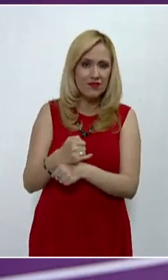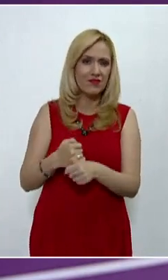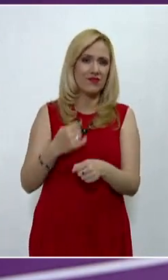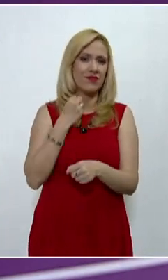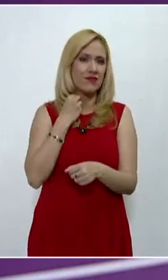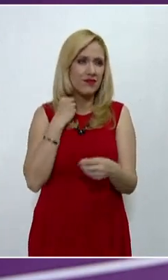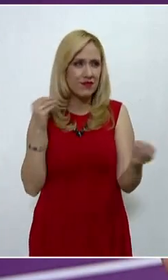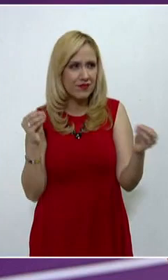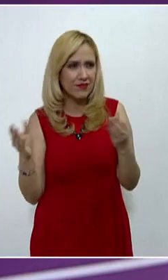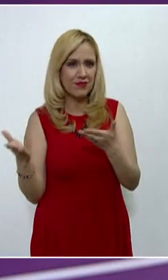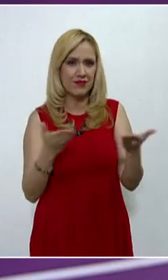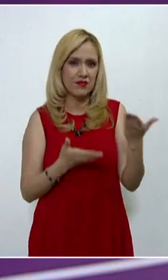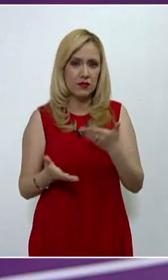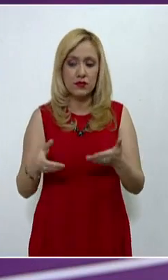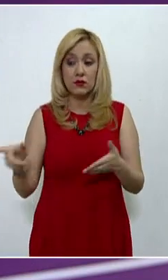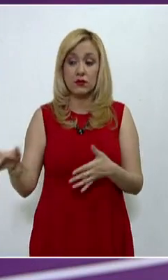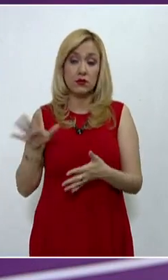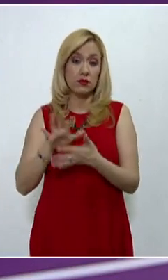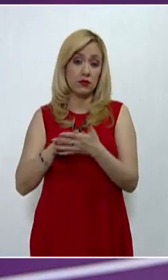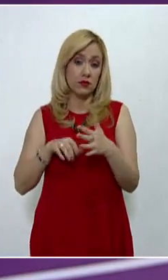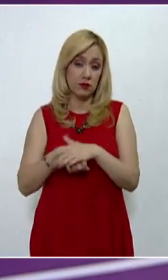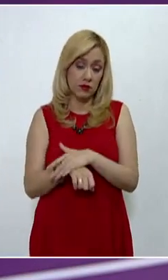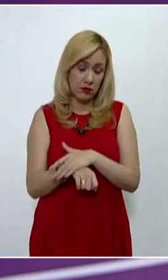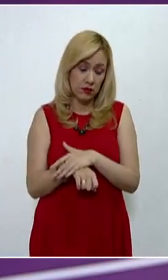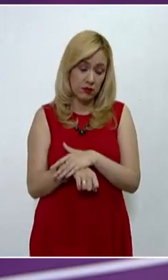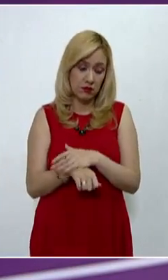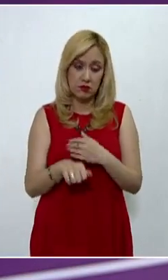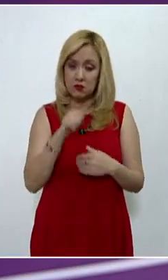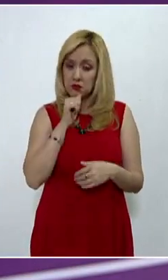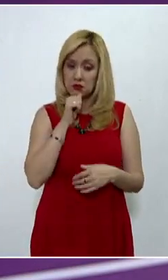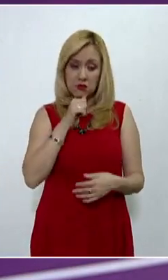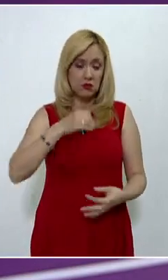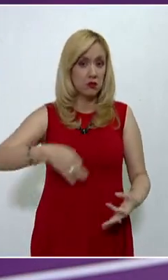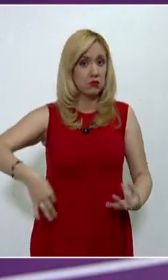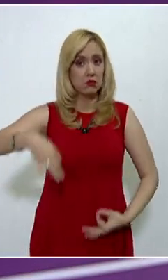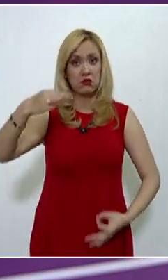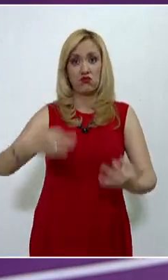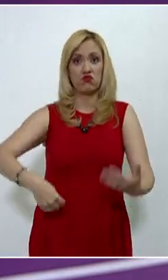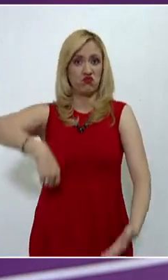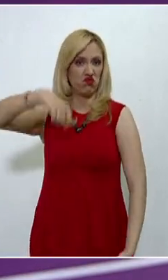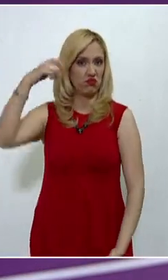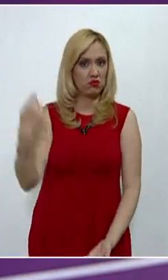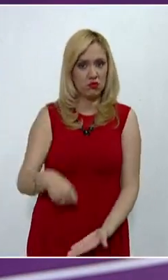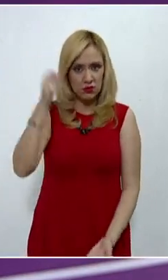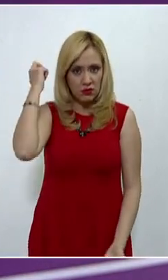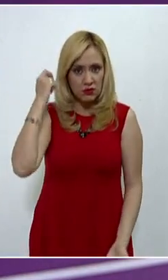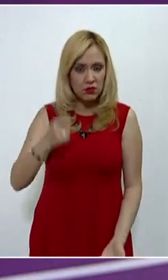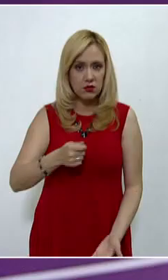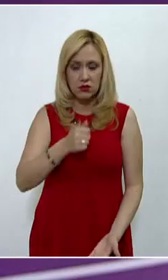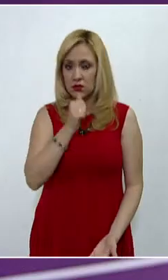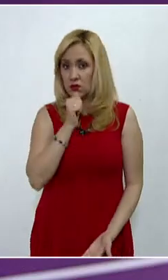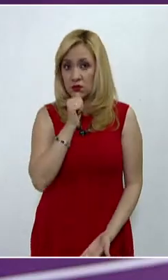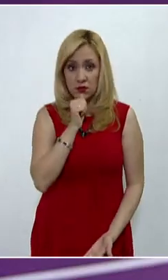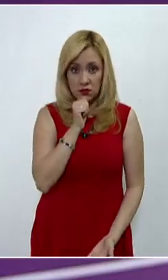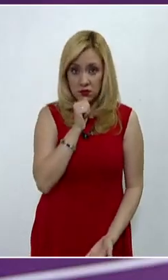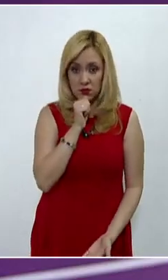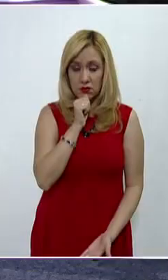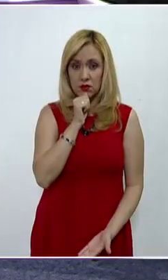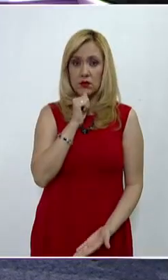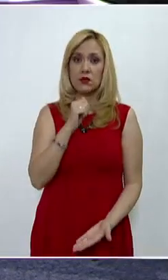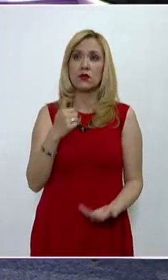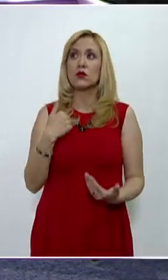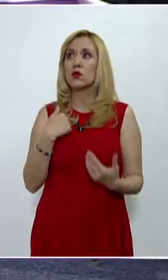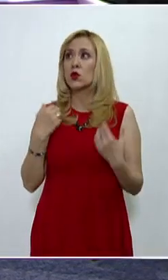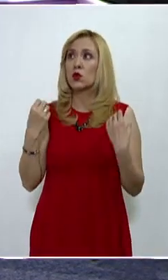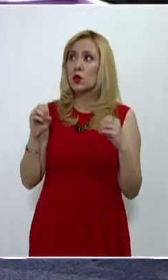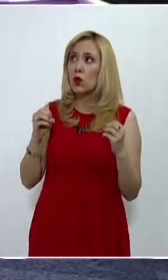en que se da la privación de la libertad antes de que se sentencie a esa persona, esto es, antes de que sea vencida en su presunción